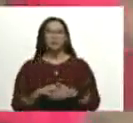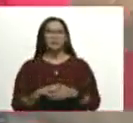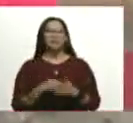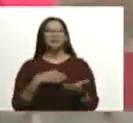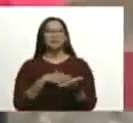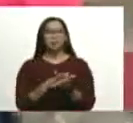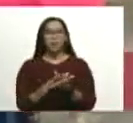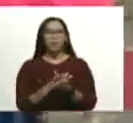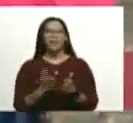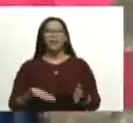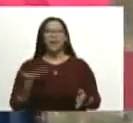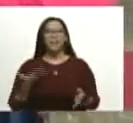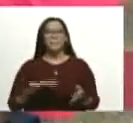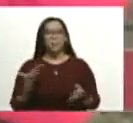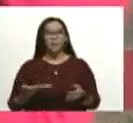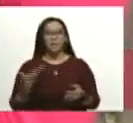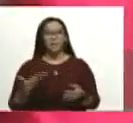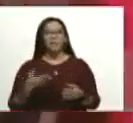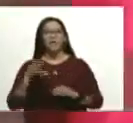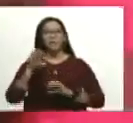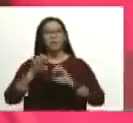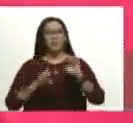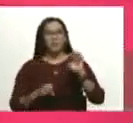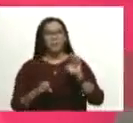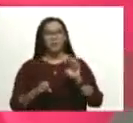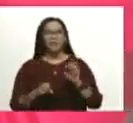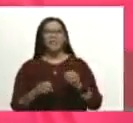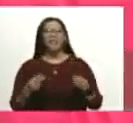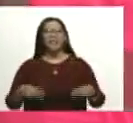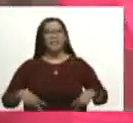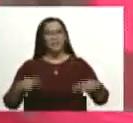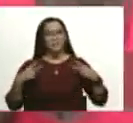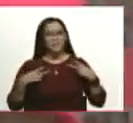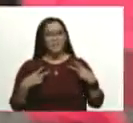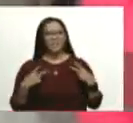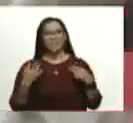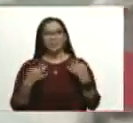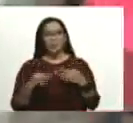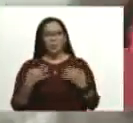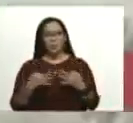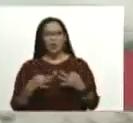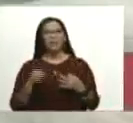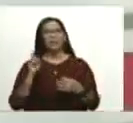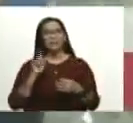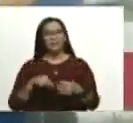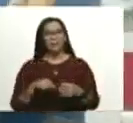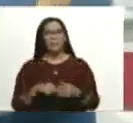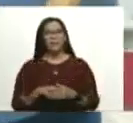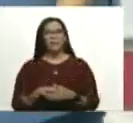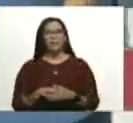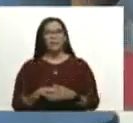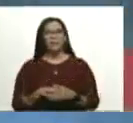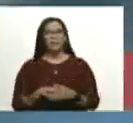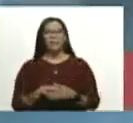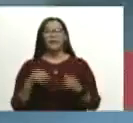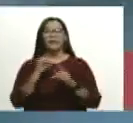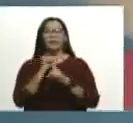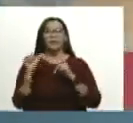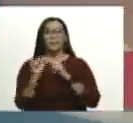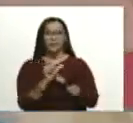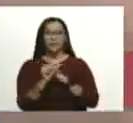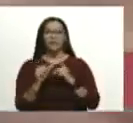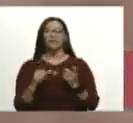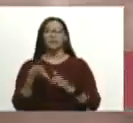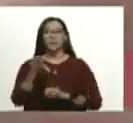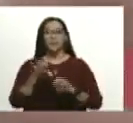sobre la importancia de estos animales en vida silvestre, pero también la importancia de estos animales para los ecosistemas. Esto es un